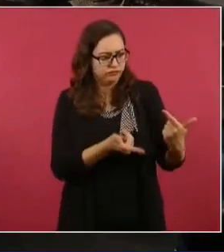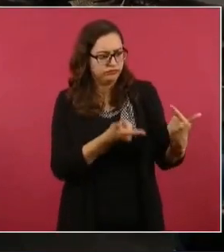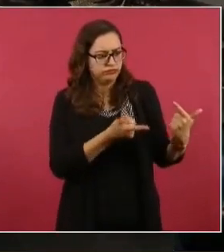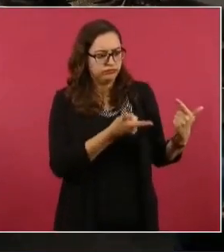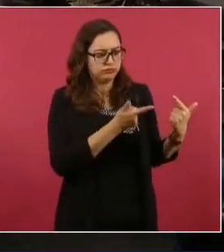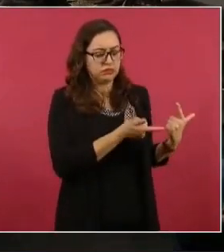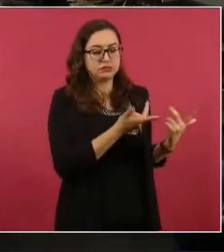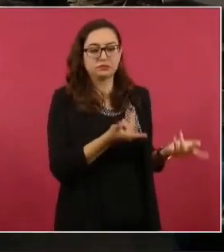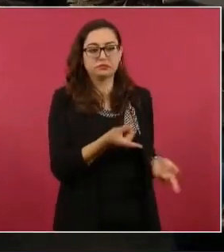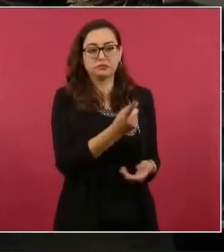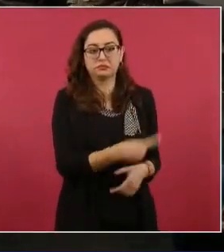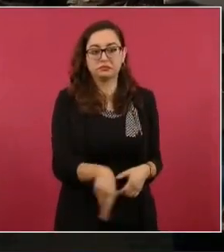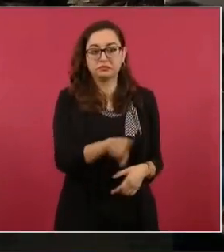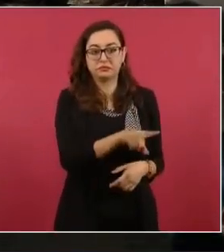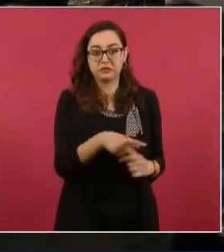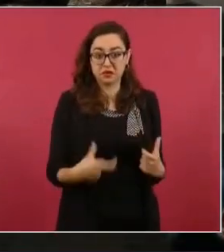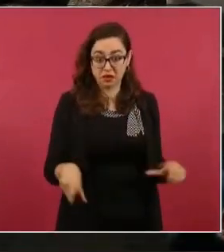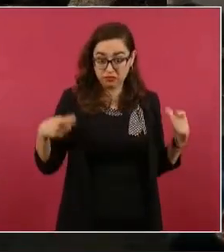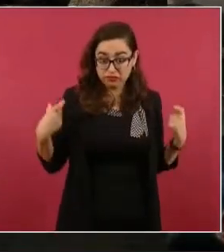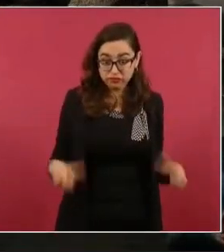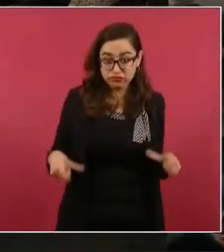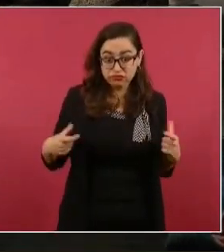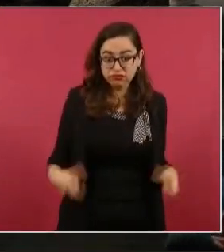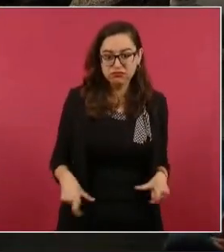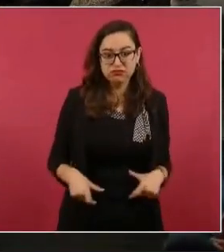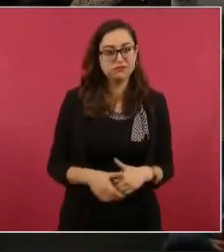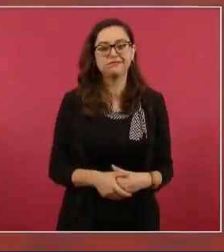no oligarcas.